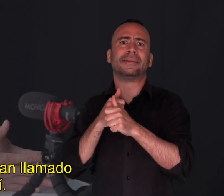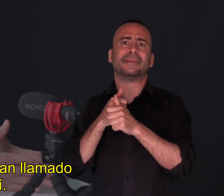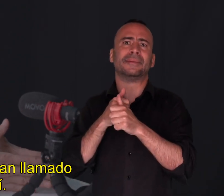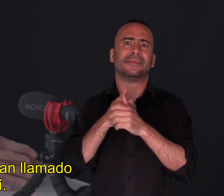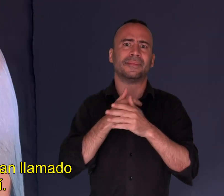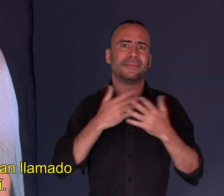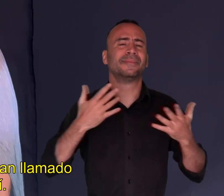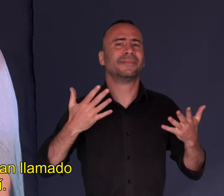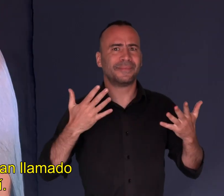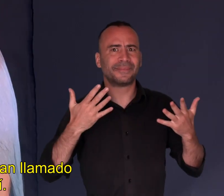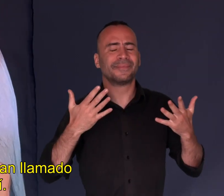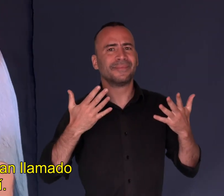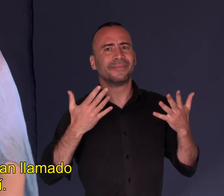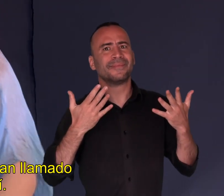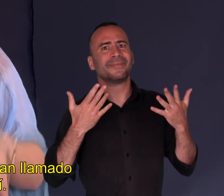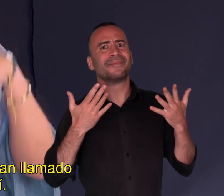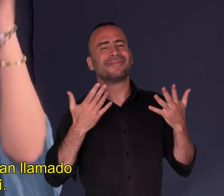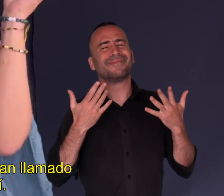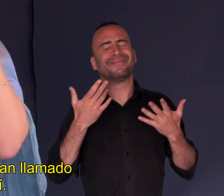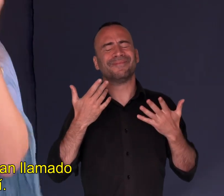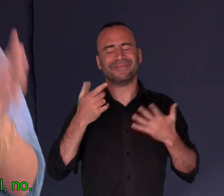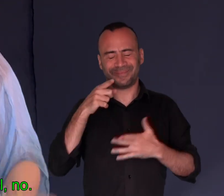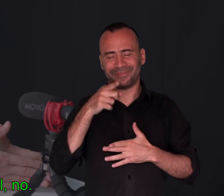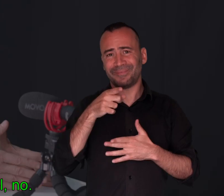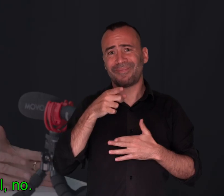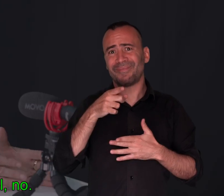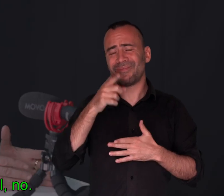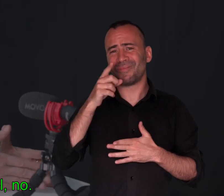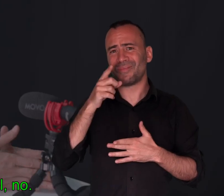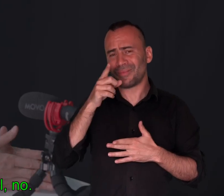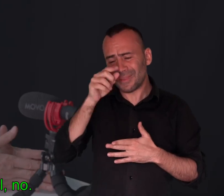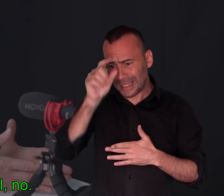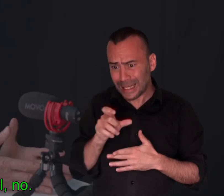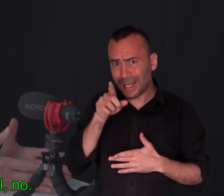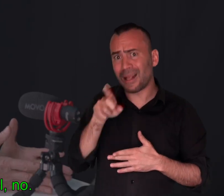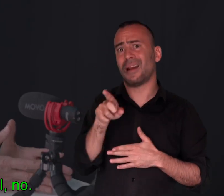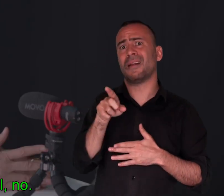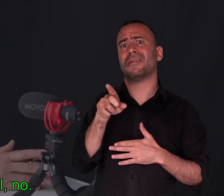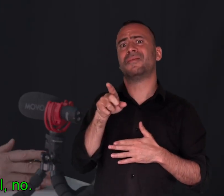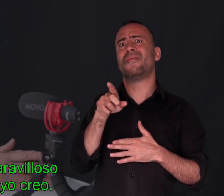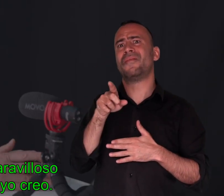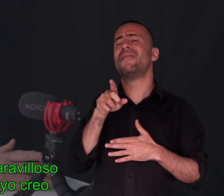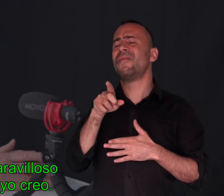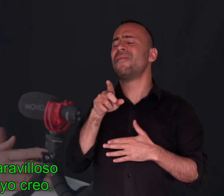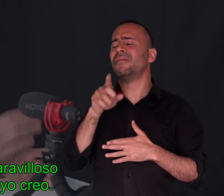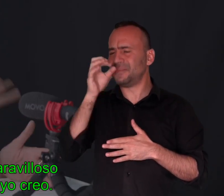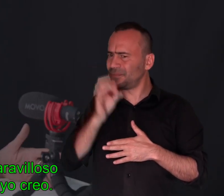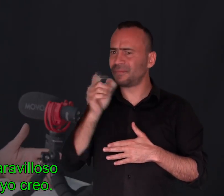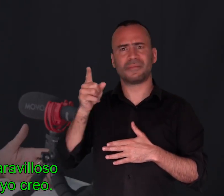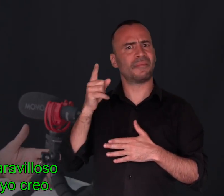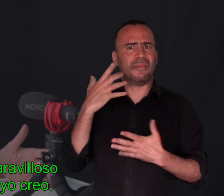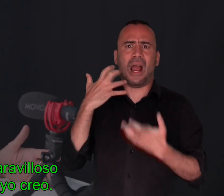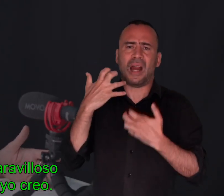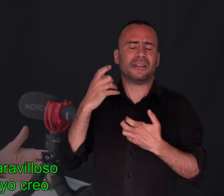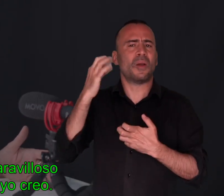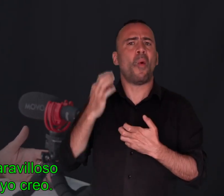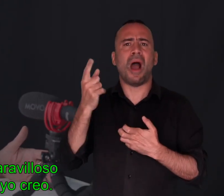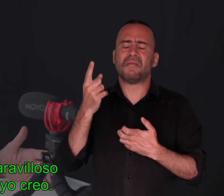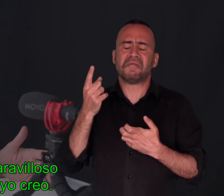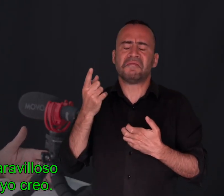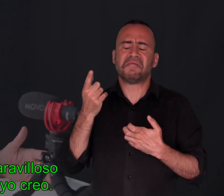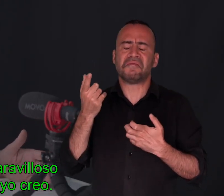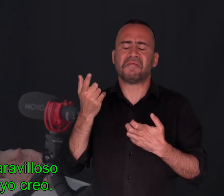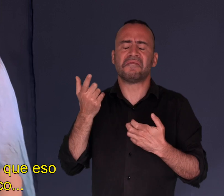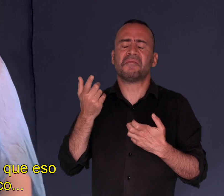hay que haceros o viemos gado por ahí sí que y y no él no él y Y eso es lo maravilloso de un